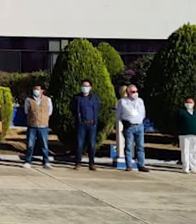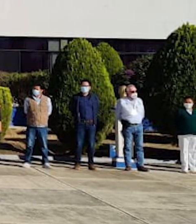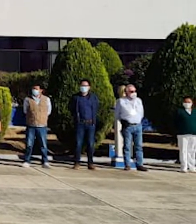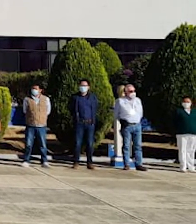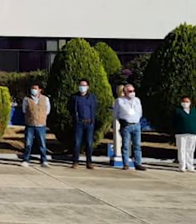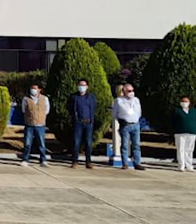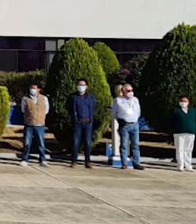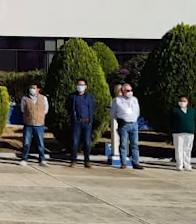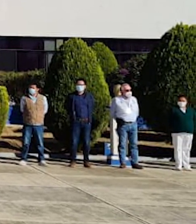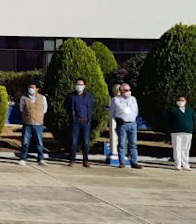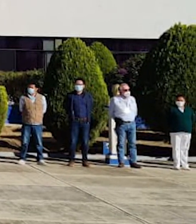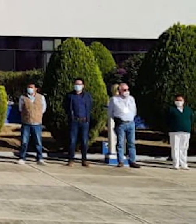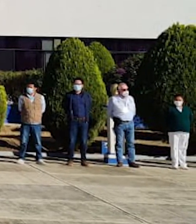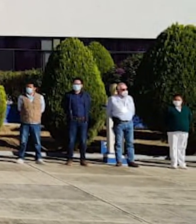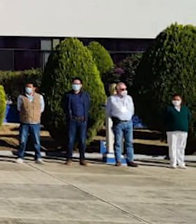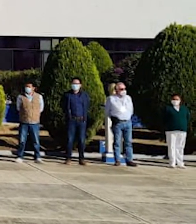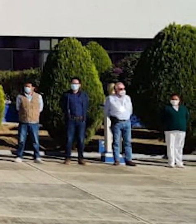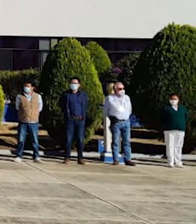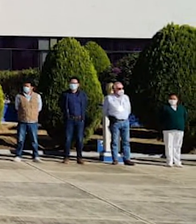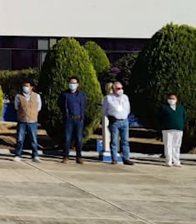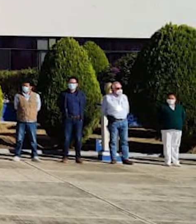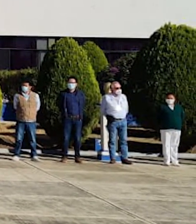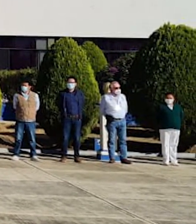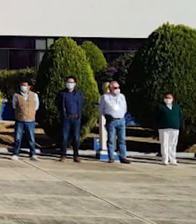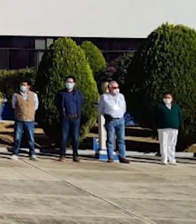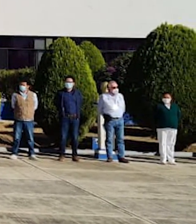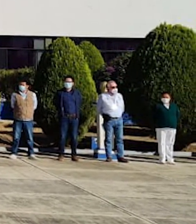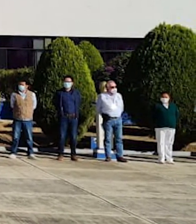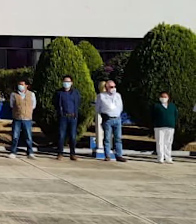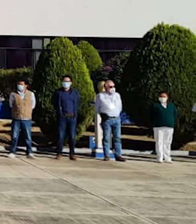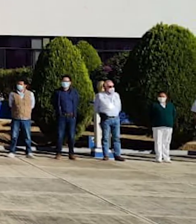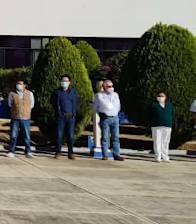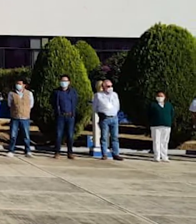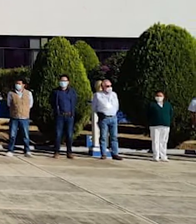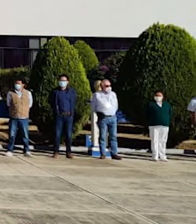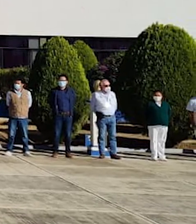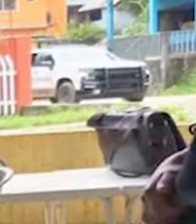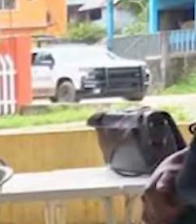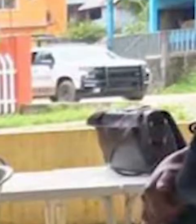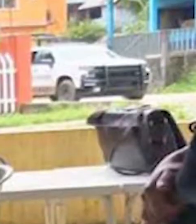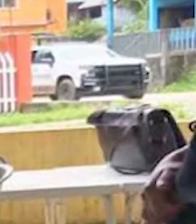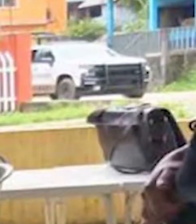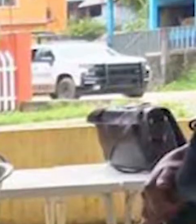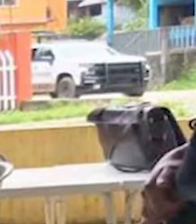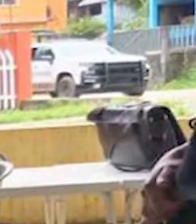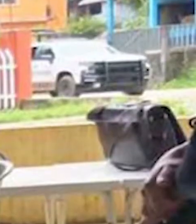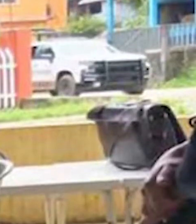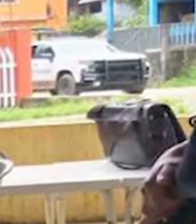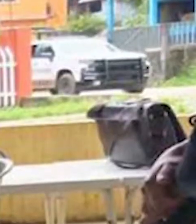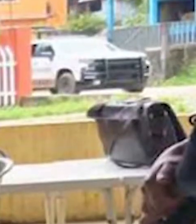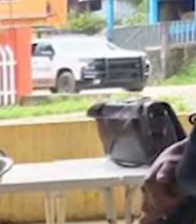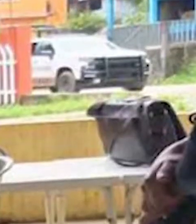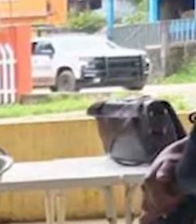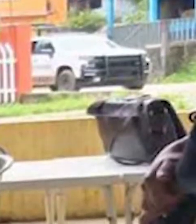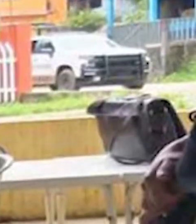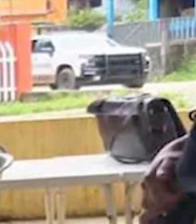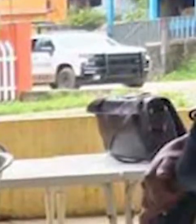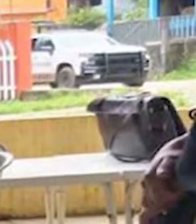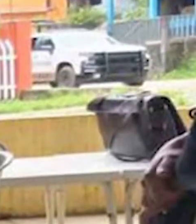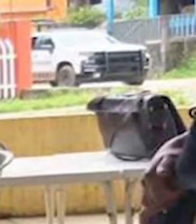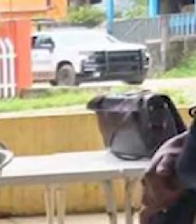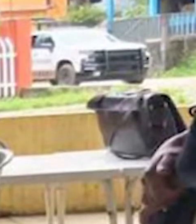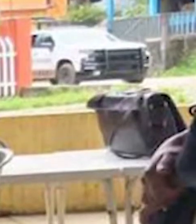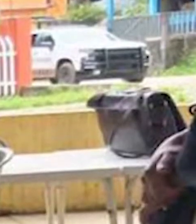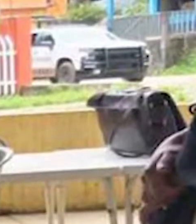personal de salud que ya le corresponde por su parte el gobernador de oaxaca alejandro murad hinojosa señaló que se seguirá trabajando